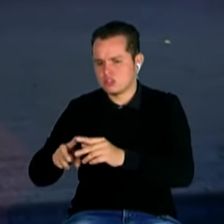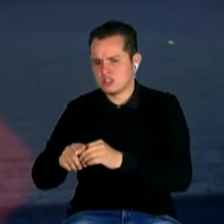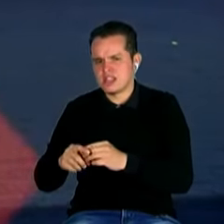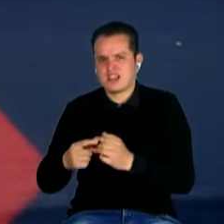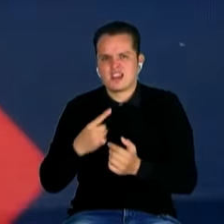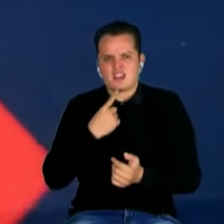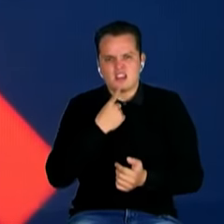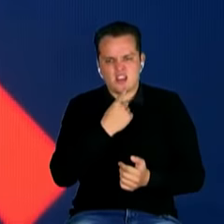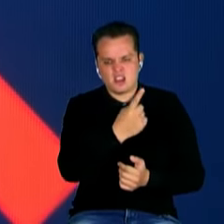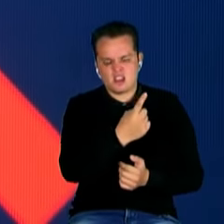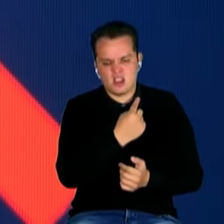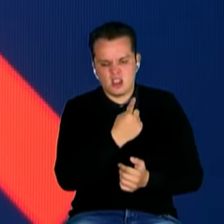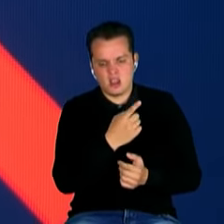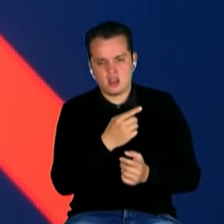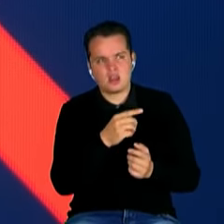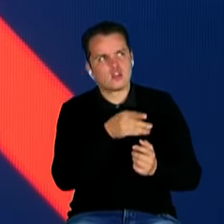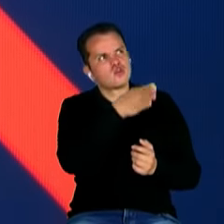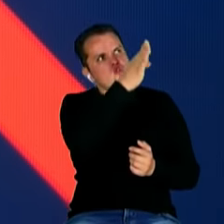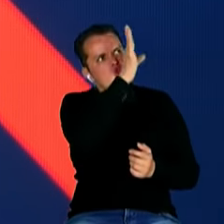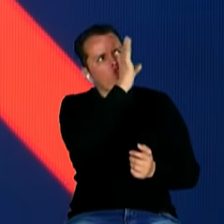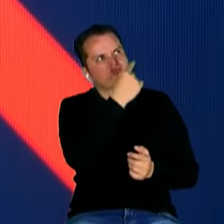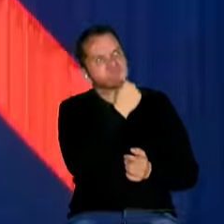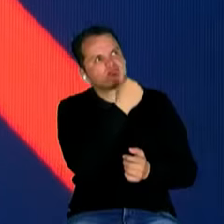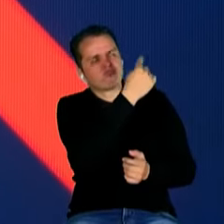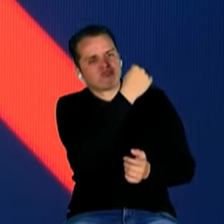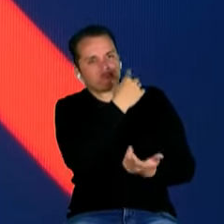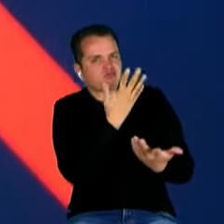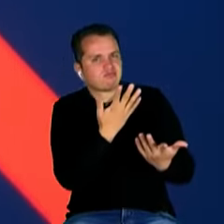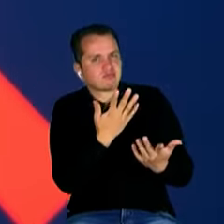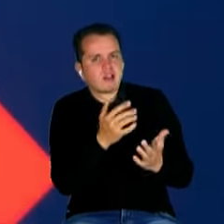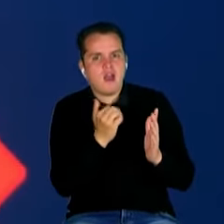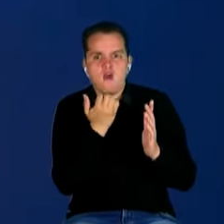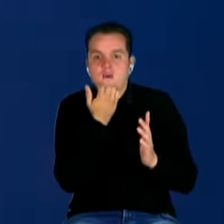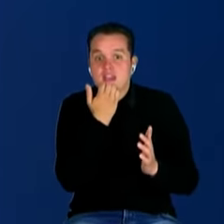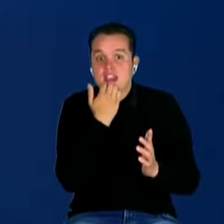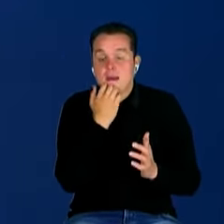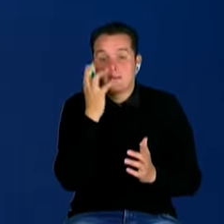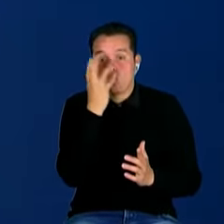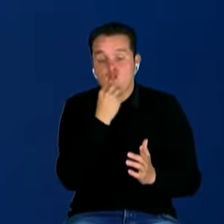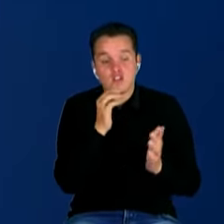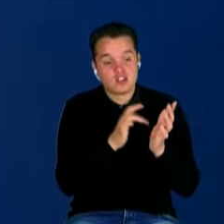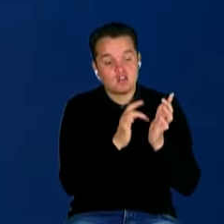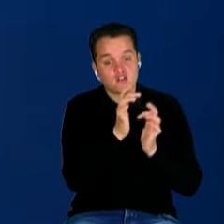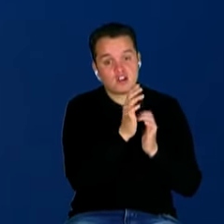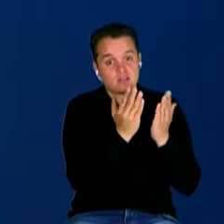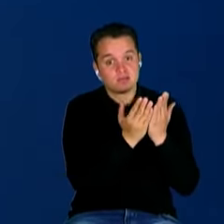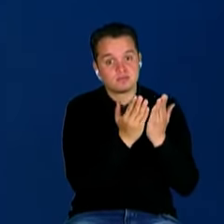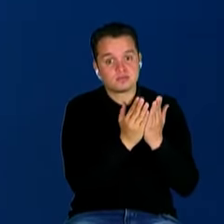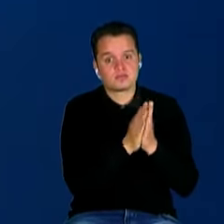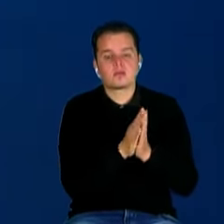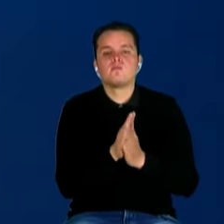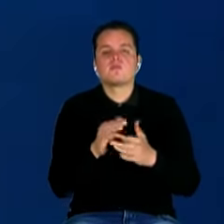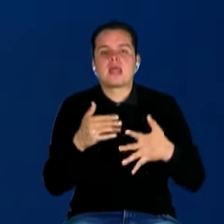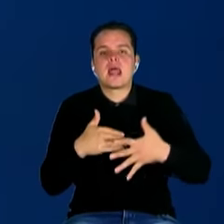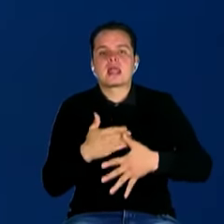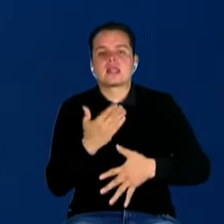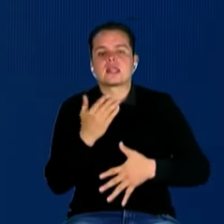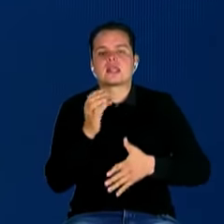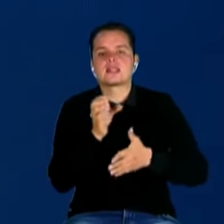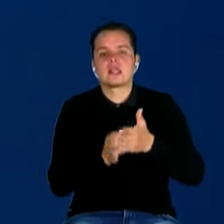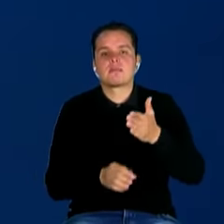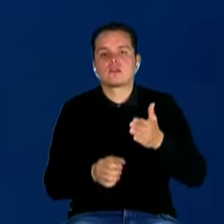¿qué dice Dios acerca de esto? Y hay un ejemplo muy bello en la Escritura. Está en Génesis